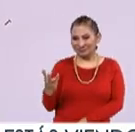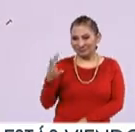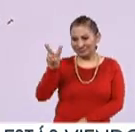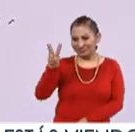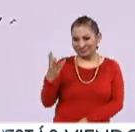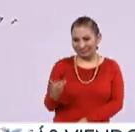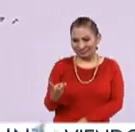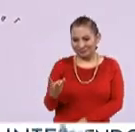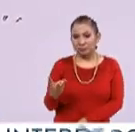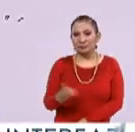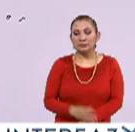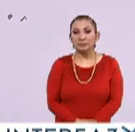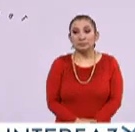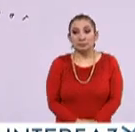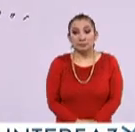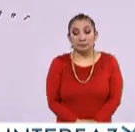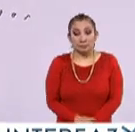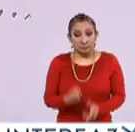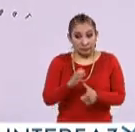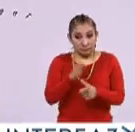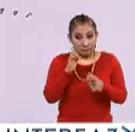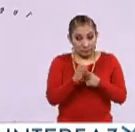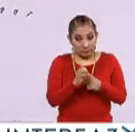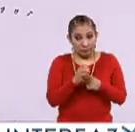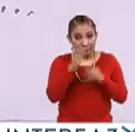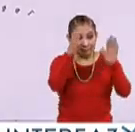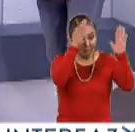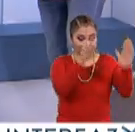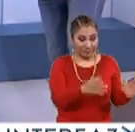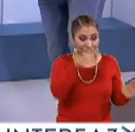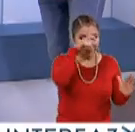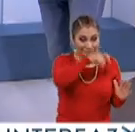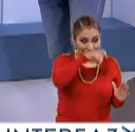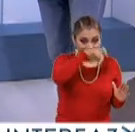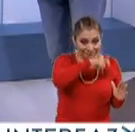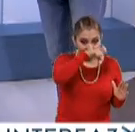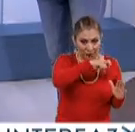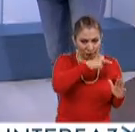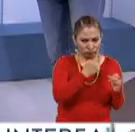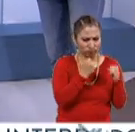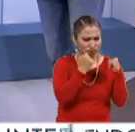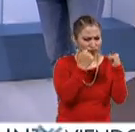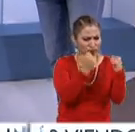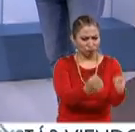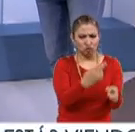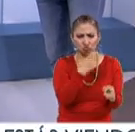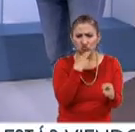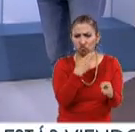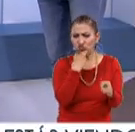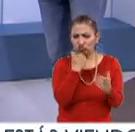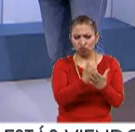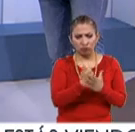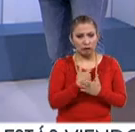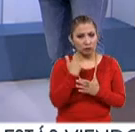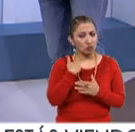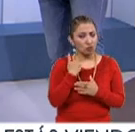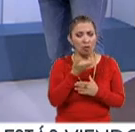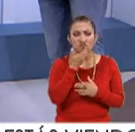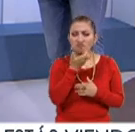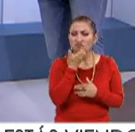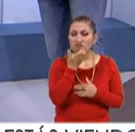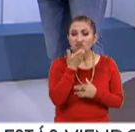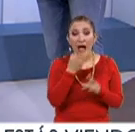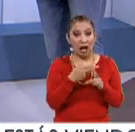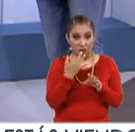tal forma que sí, muy bien, el sistema vigesimal de los mayas es poderosísimo, utilísimo, yo me acostumbré muchísimo a